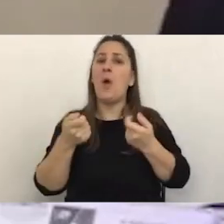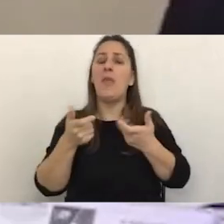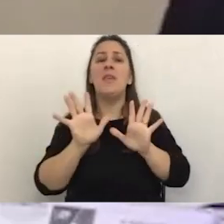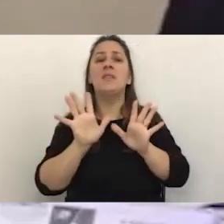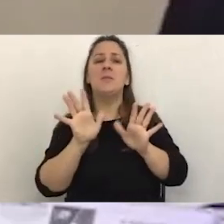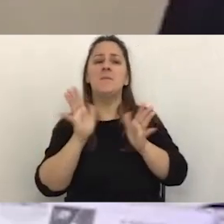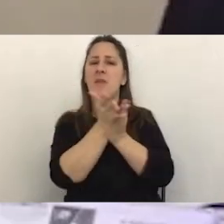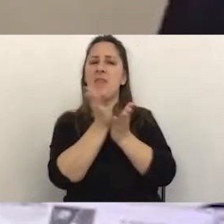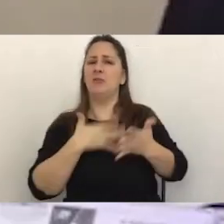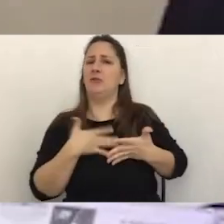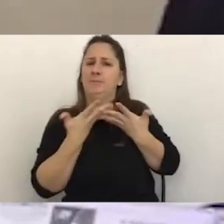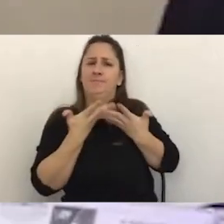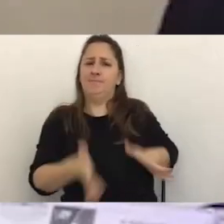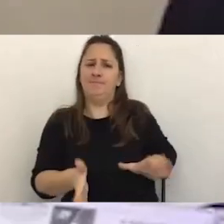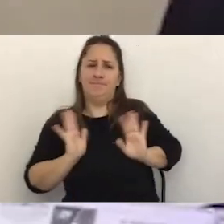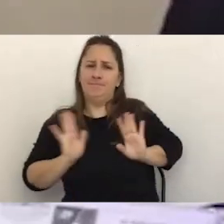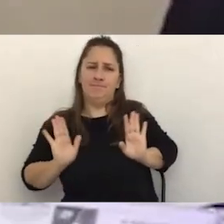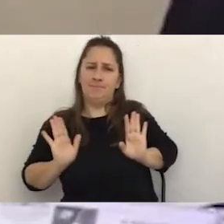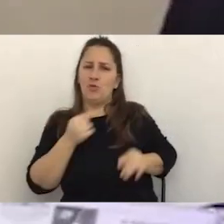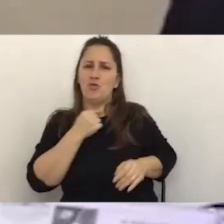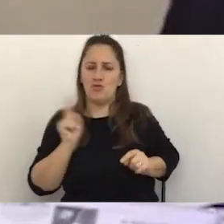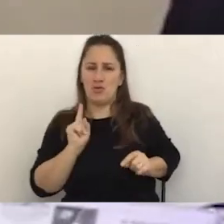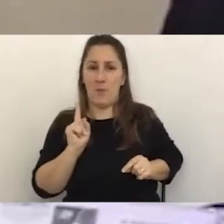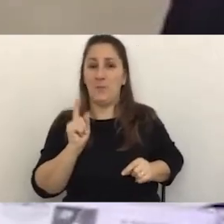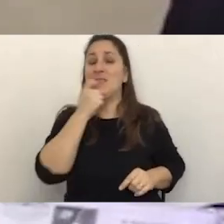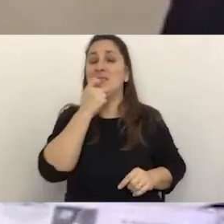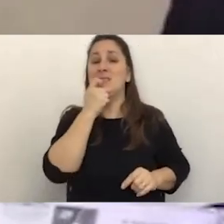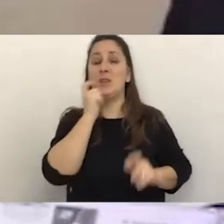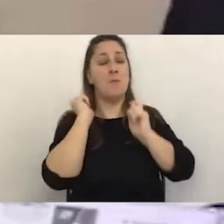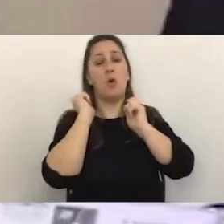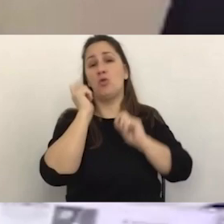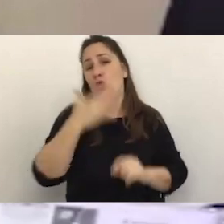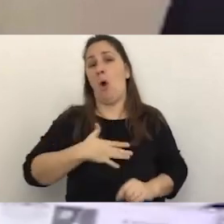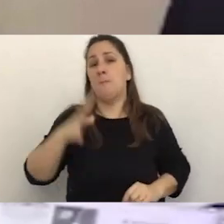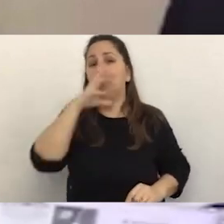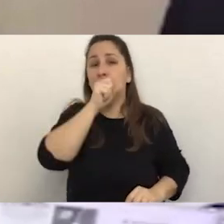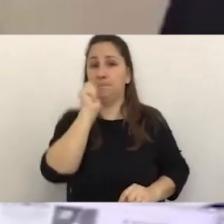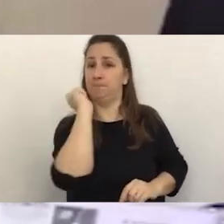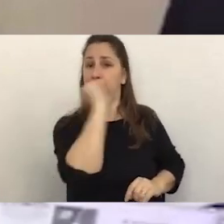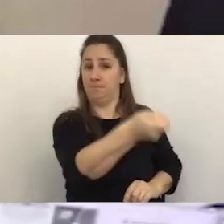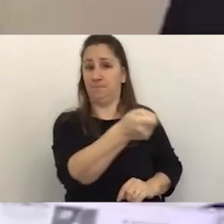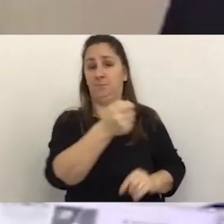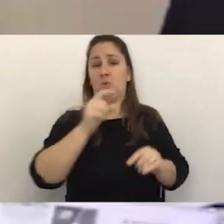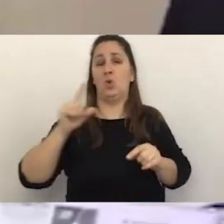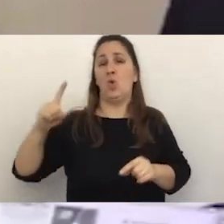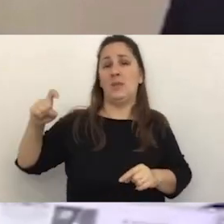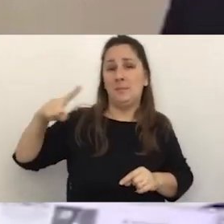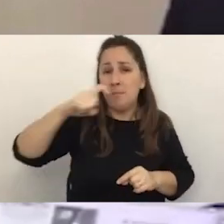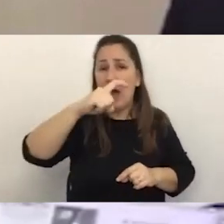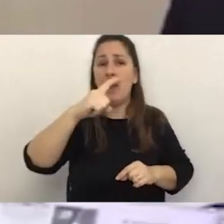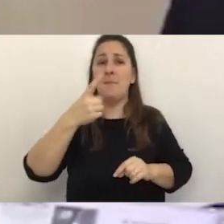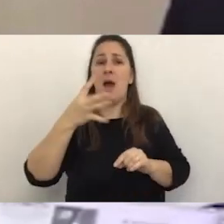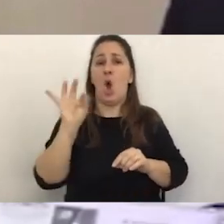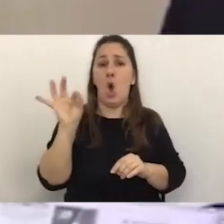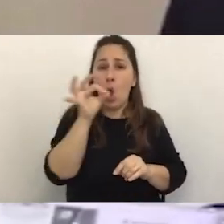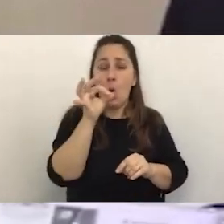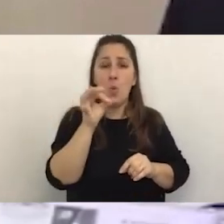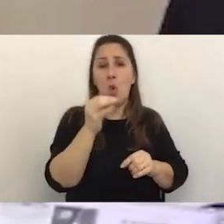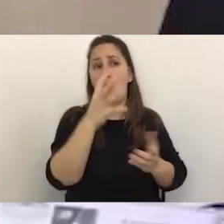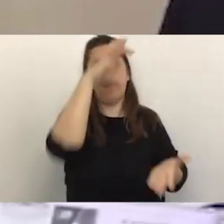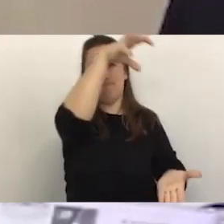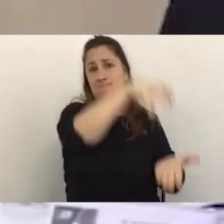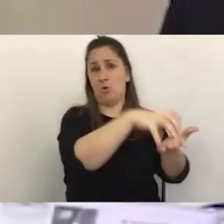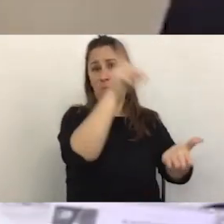derechos. O sea, si yo dono anónimamente material genético a un banco de